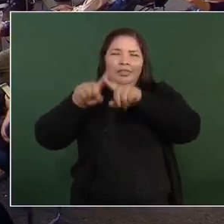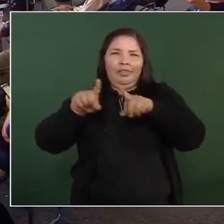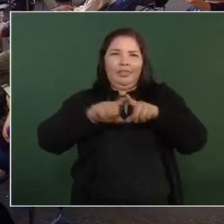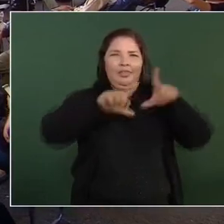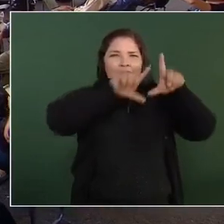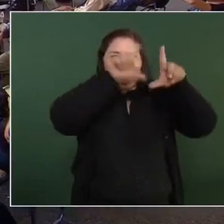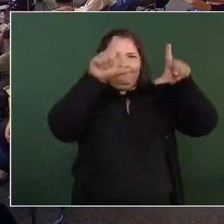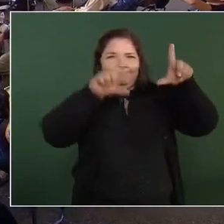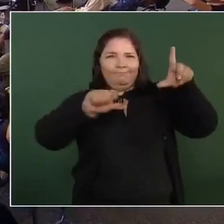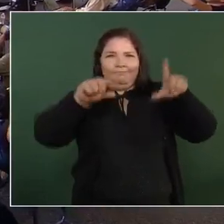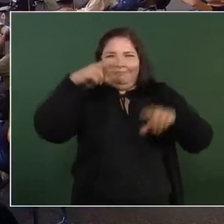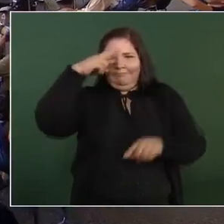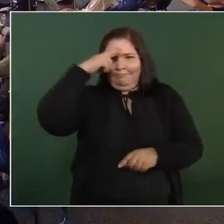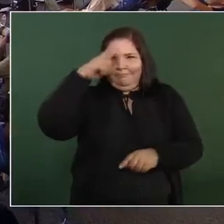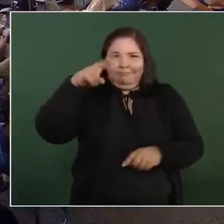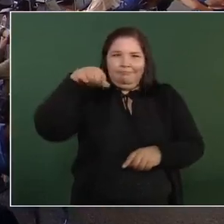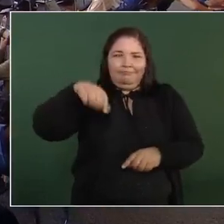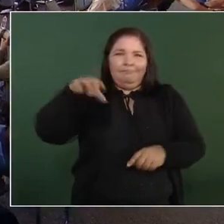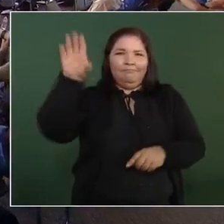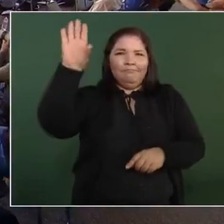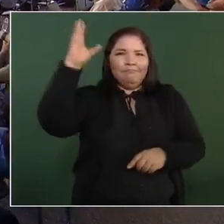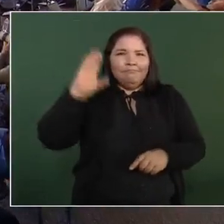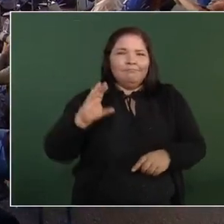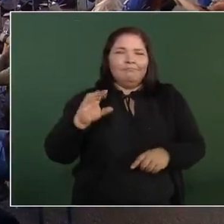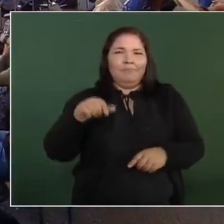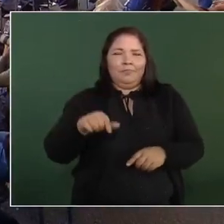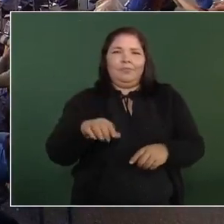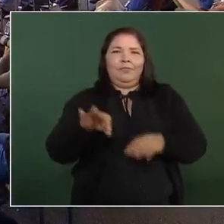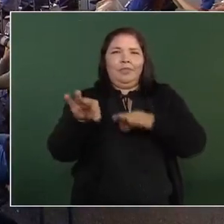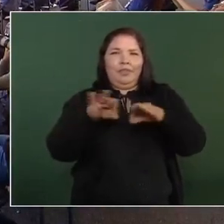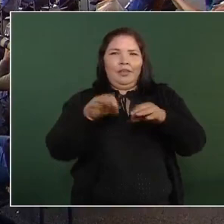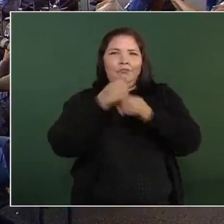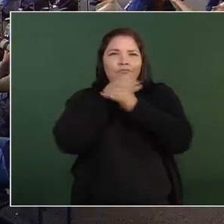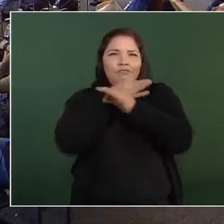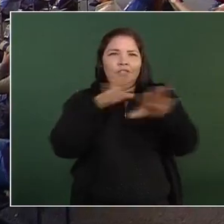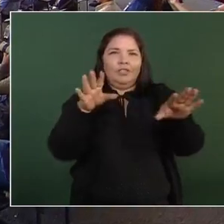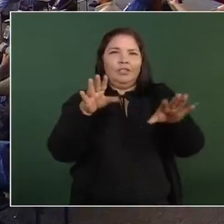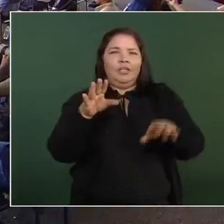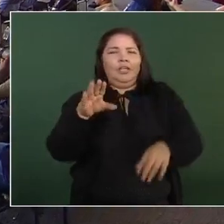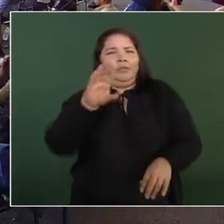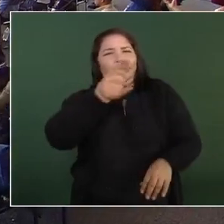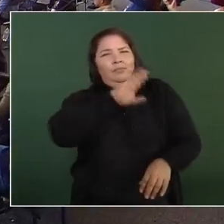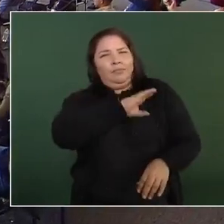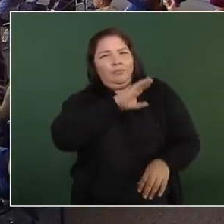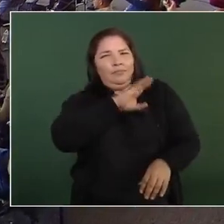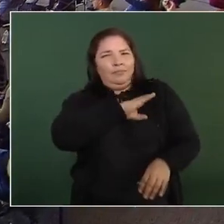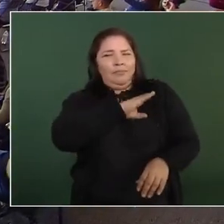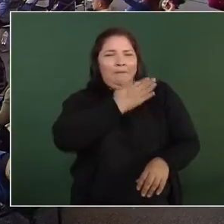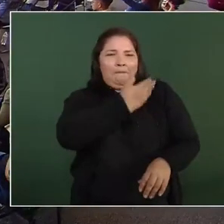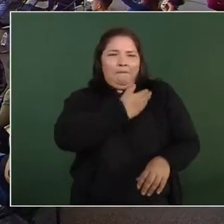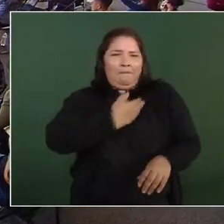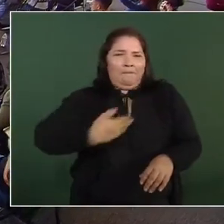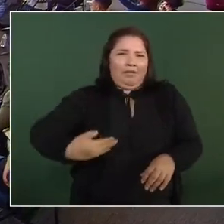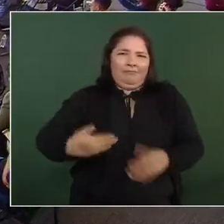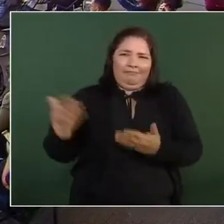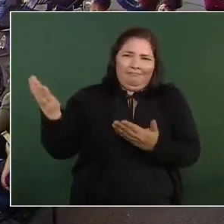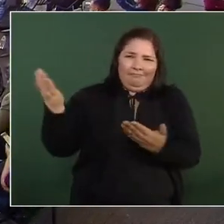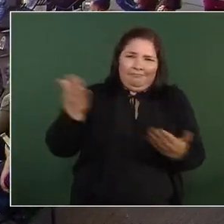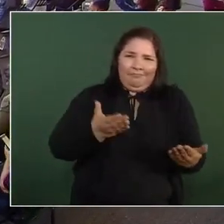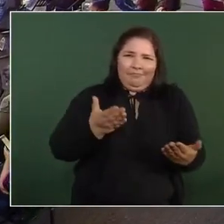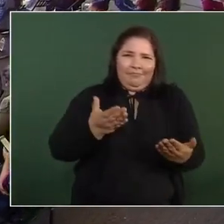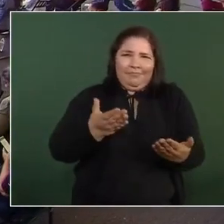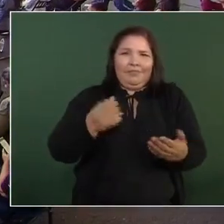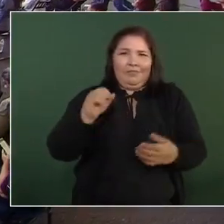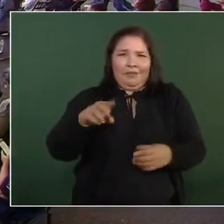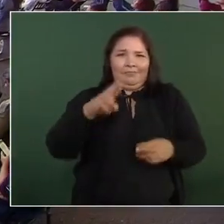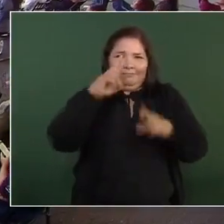esta conferencia. Bienvenidos. Por supuesto, le doy una calurosa bienvenida al presidente y a su respetado gabinete